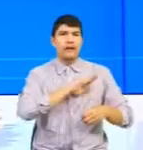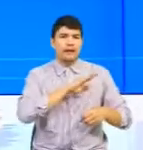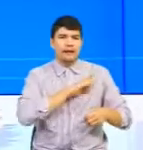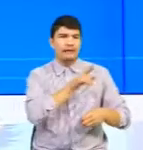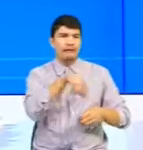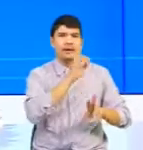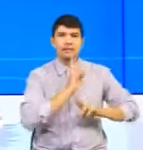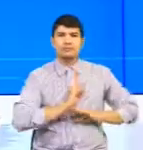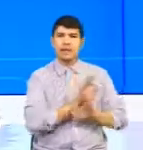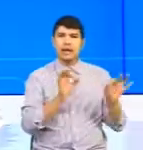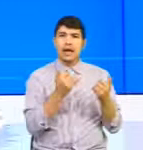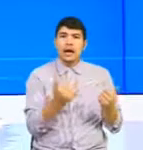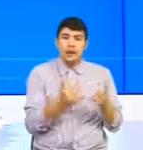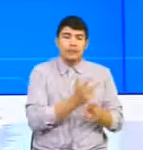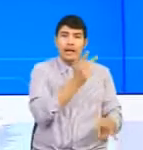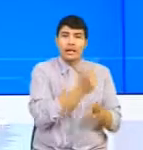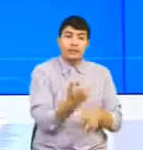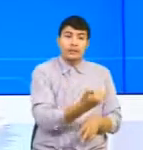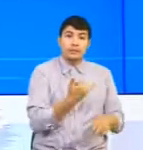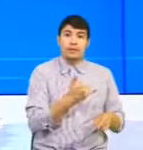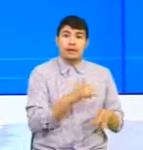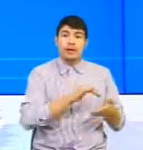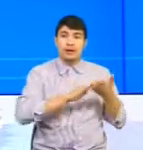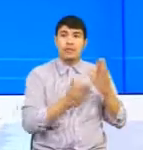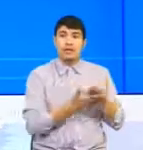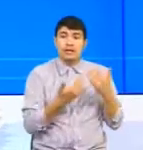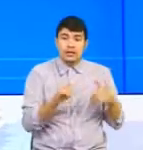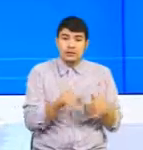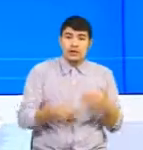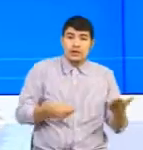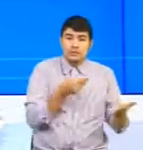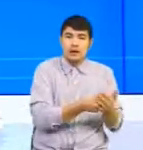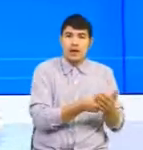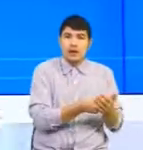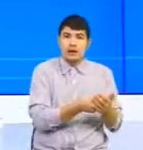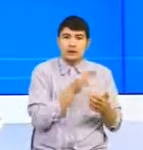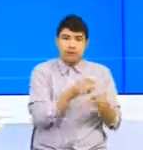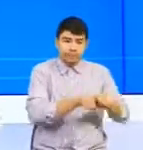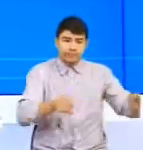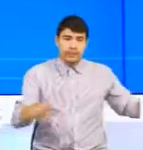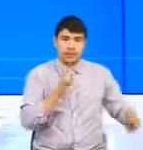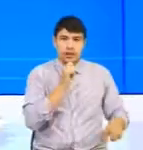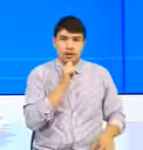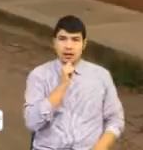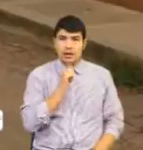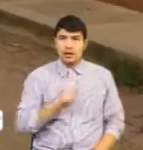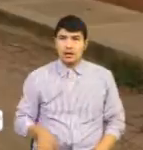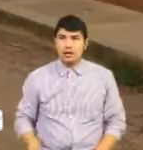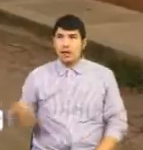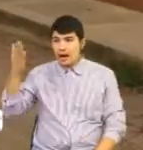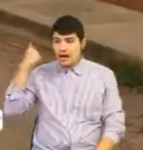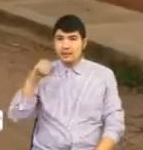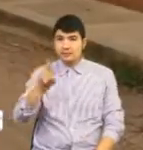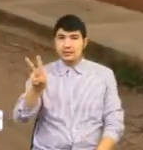un grave peligro para la comunidad a quienes ya les llegó el recibo para pagar esta adecuación de las tuberías el pasado